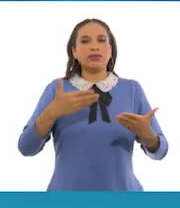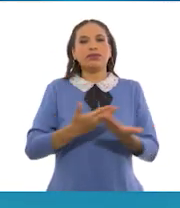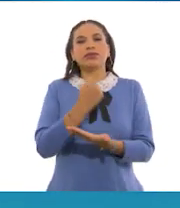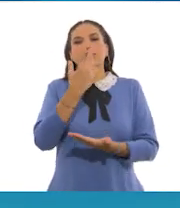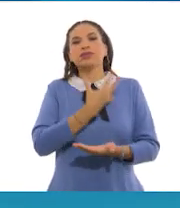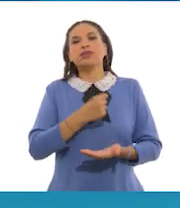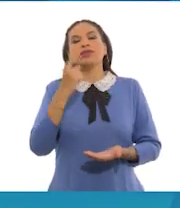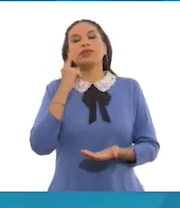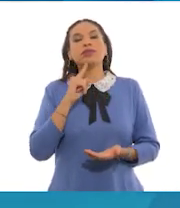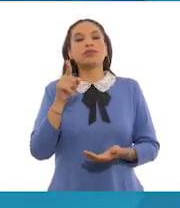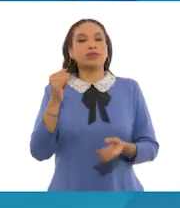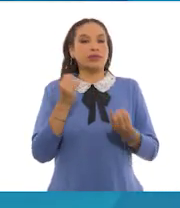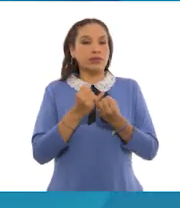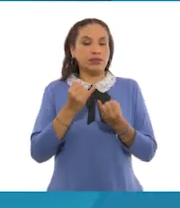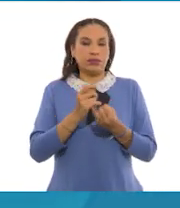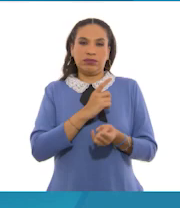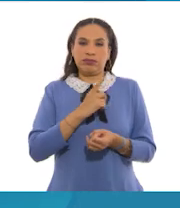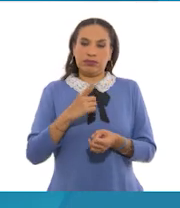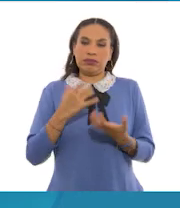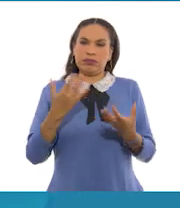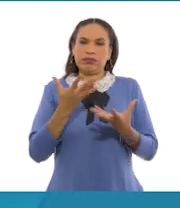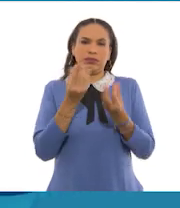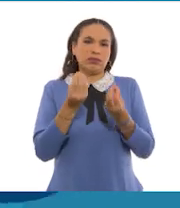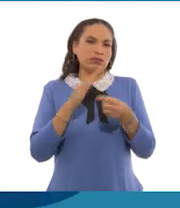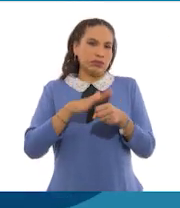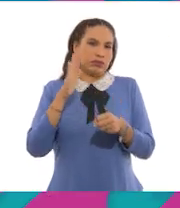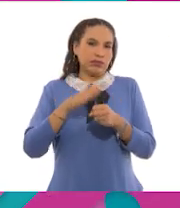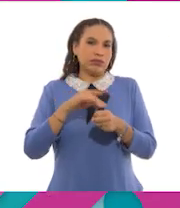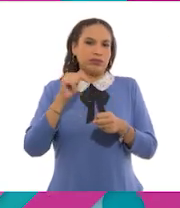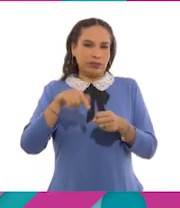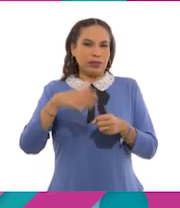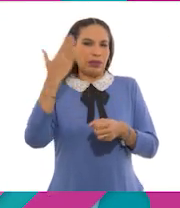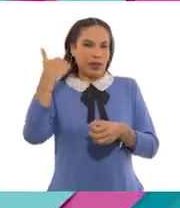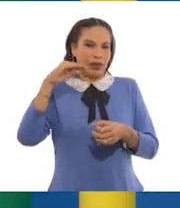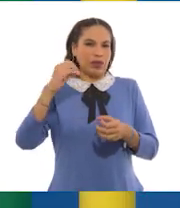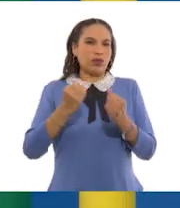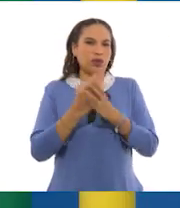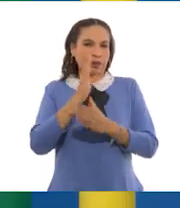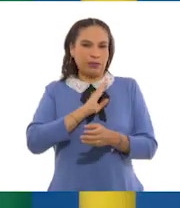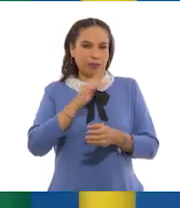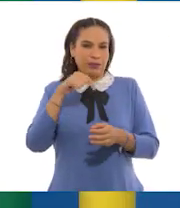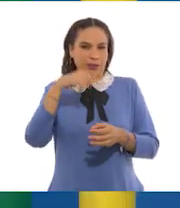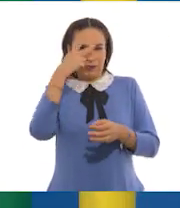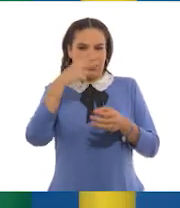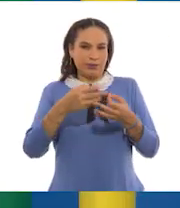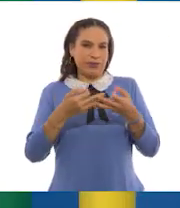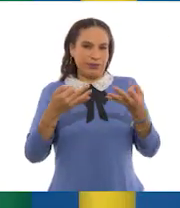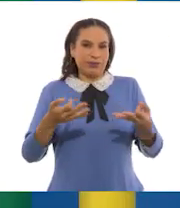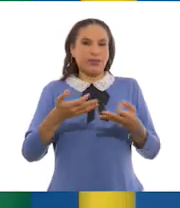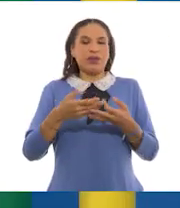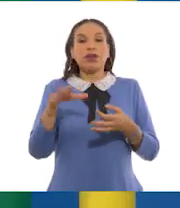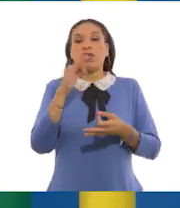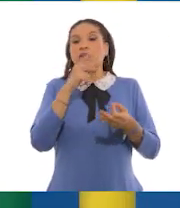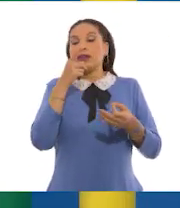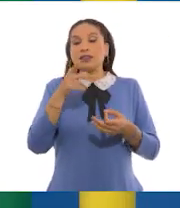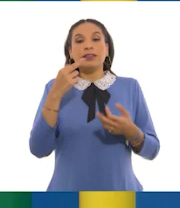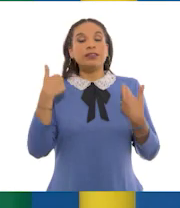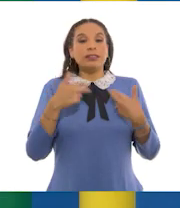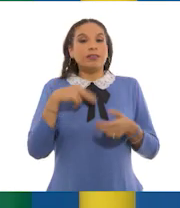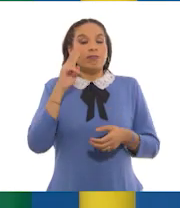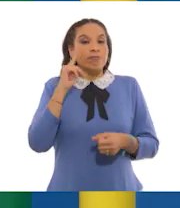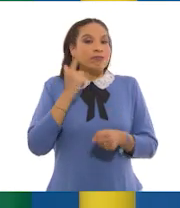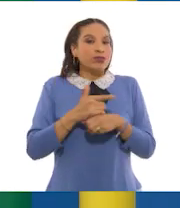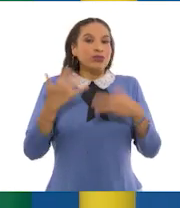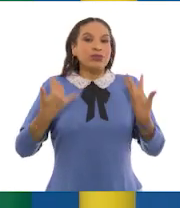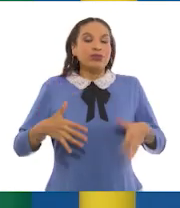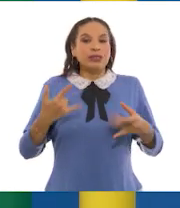hija. Como él, debió haber varios más en la Nueva España. Uy, con todo lo que ha dicho, maestra, me doy cuenta de